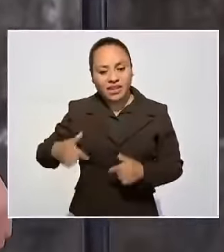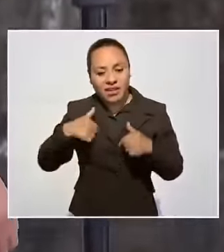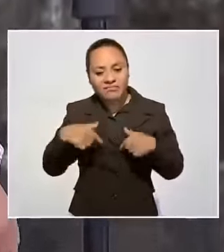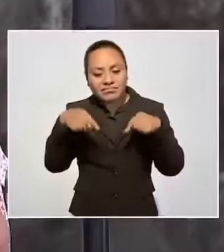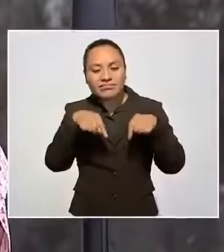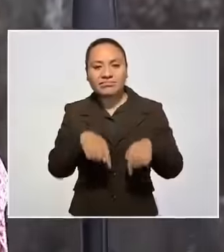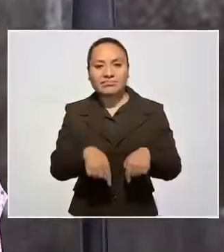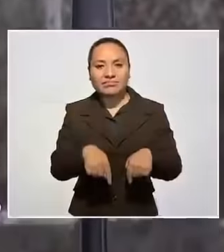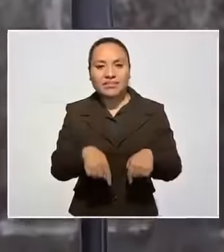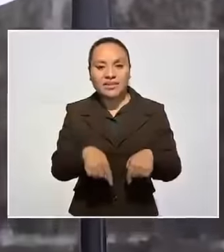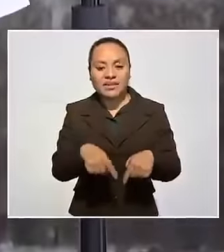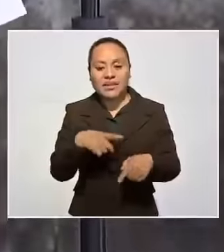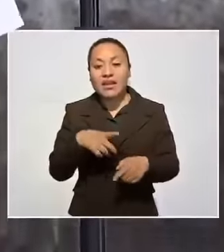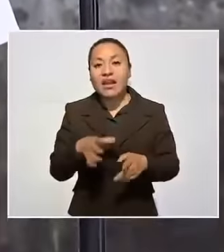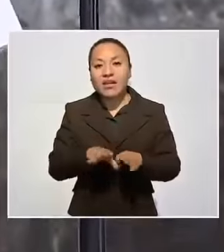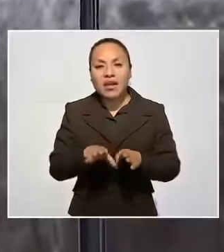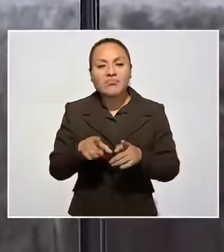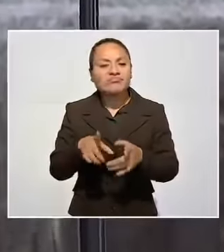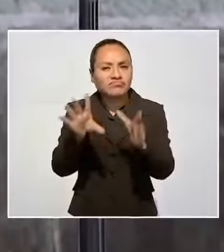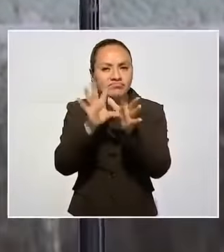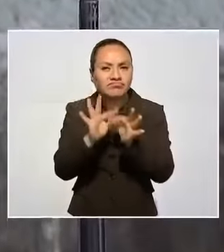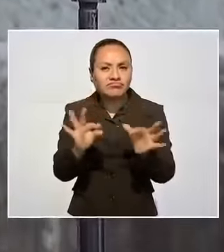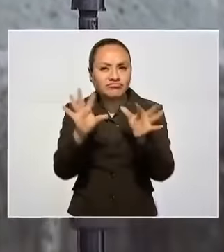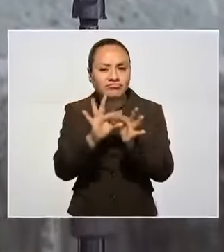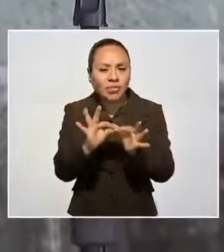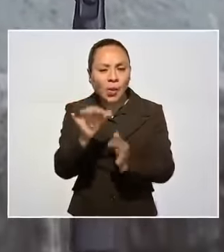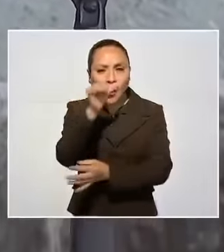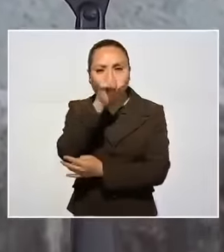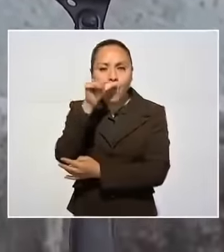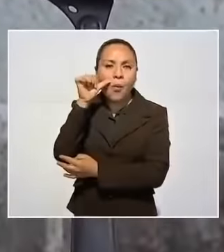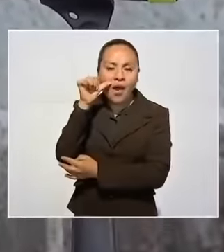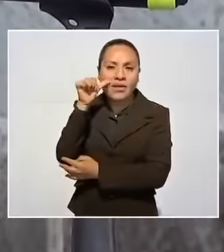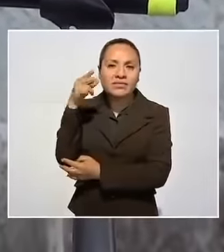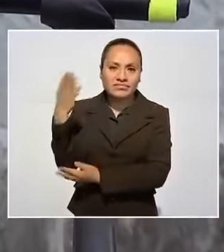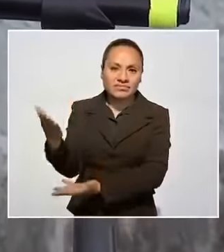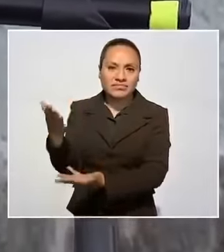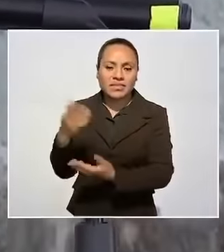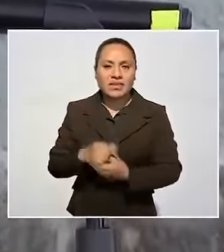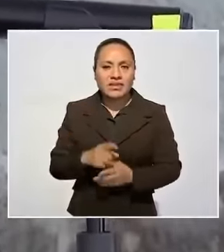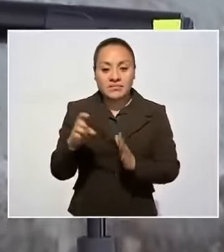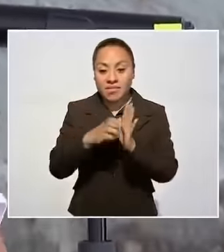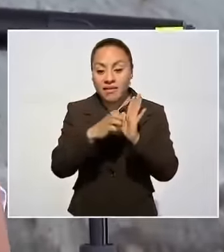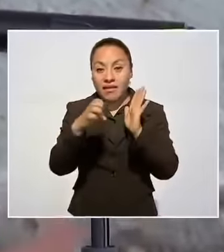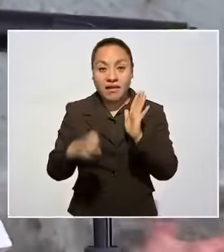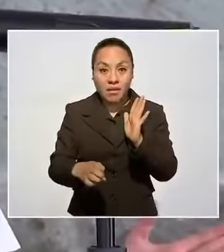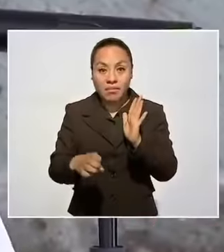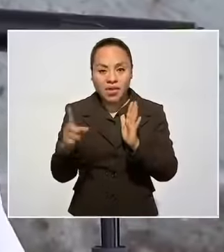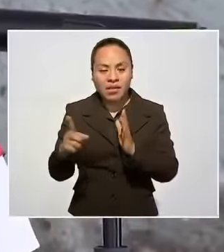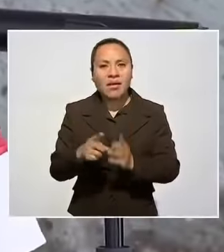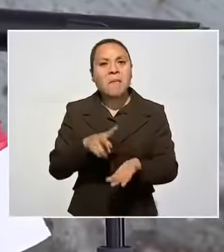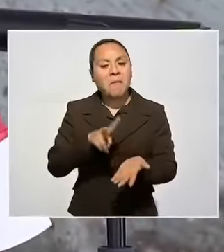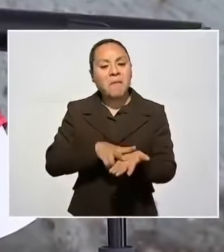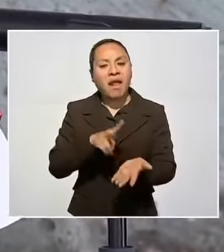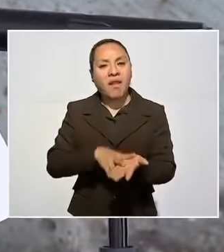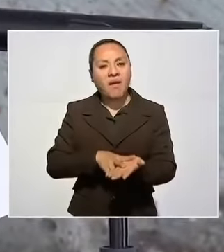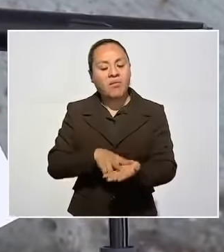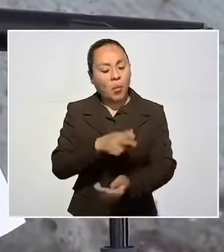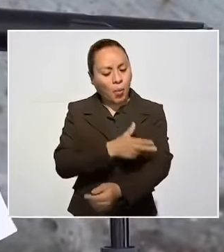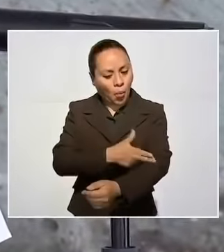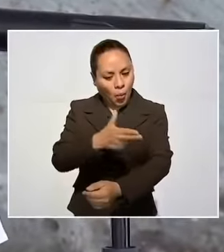ustedes a discernir el tema Juárez, ejemplo de principios y valores.